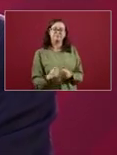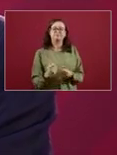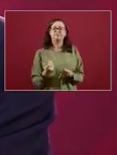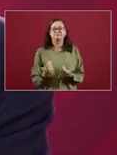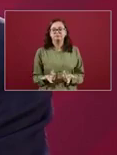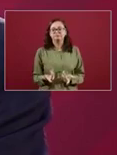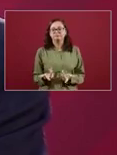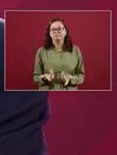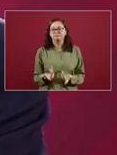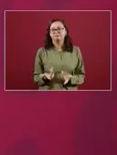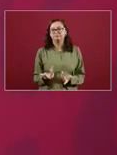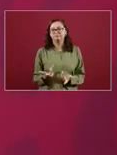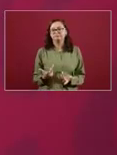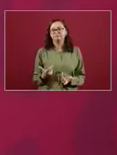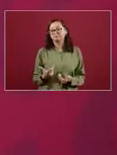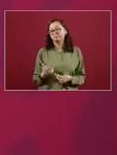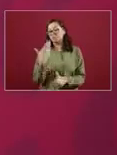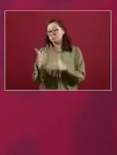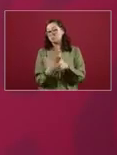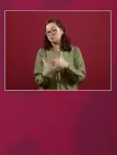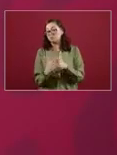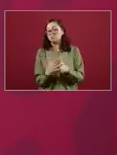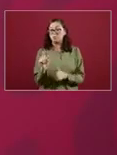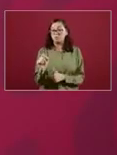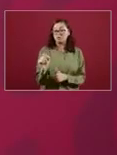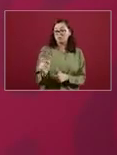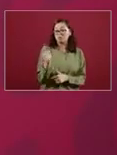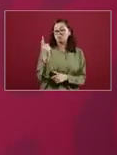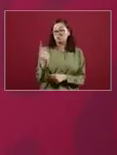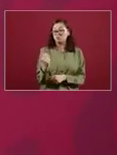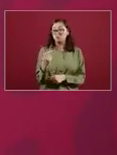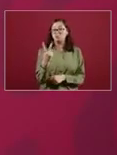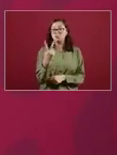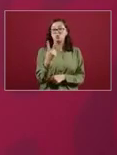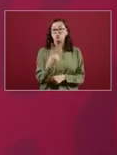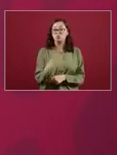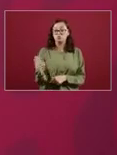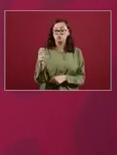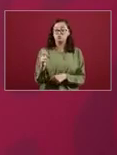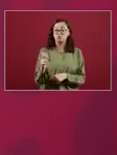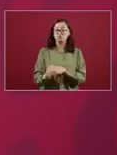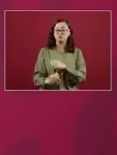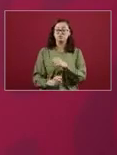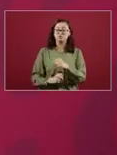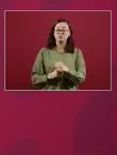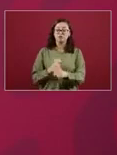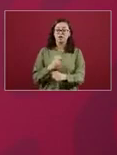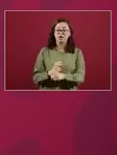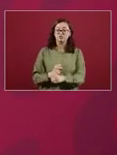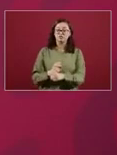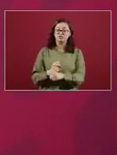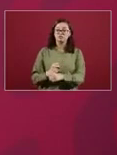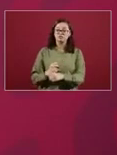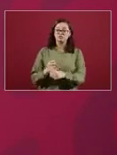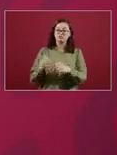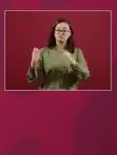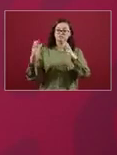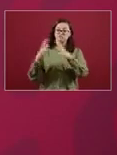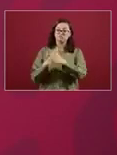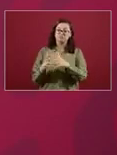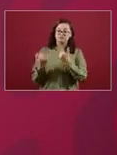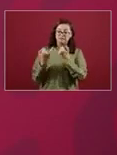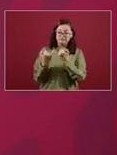vamos a conmemorar en el 21 los 200 años de nuestra independencia, pues ¿cómo